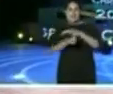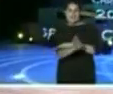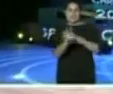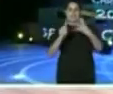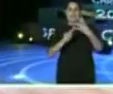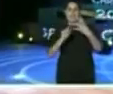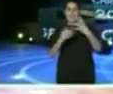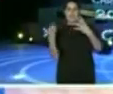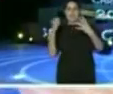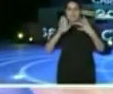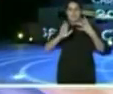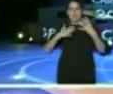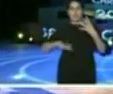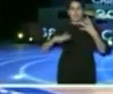presentación.